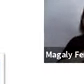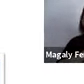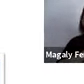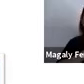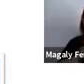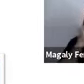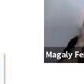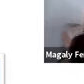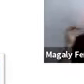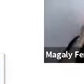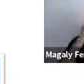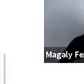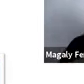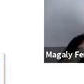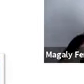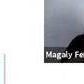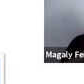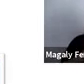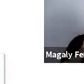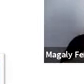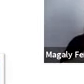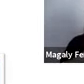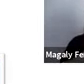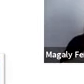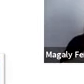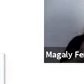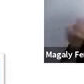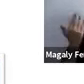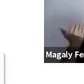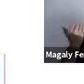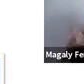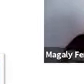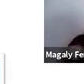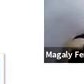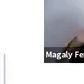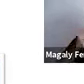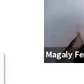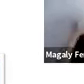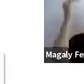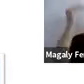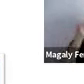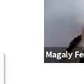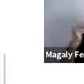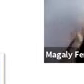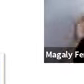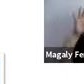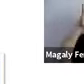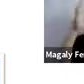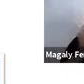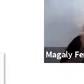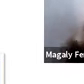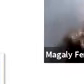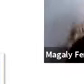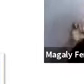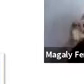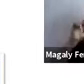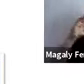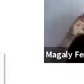nivel internacional, ¿verdad? Modelos de esperanza de vida mayor que de la media global, renta per cápita menor